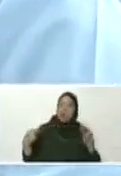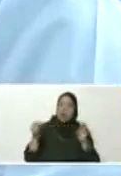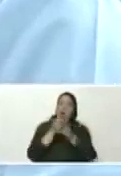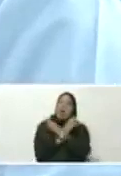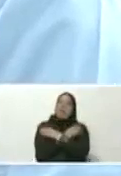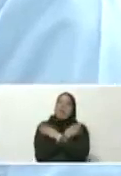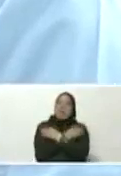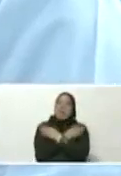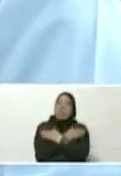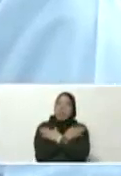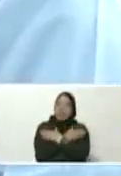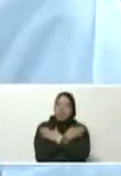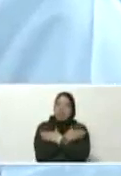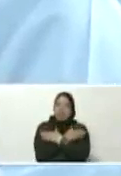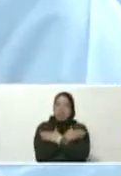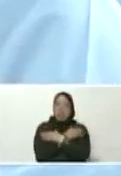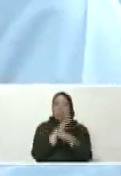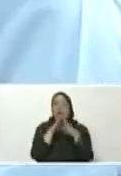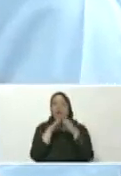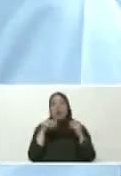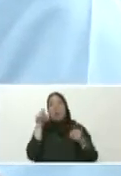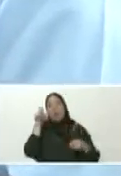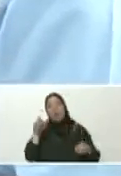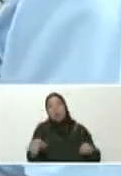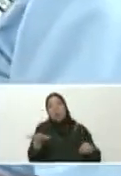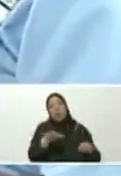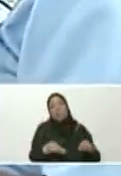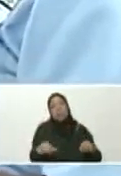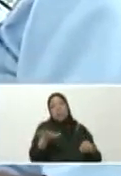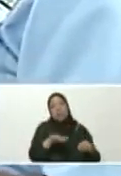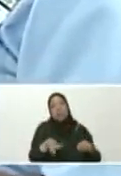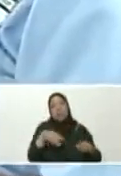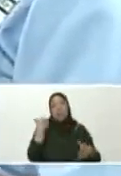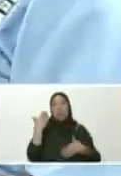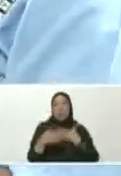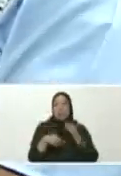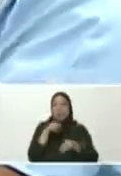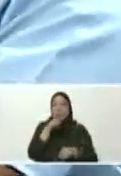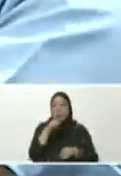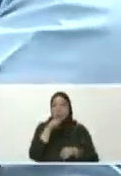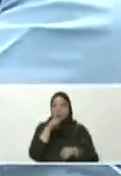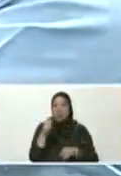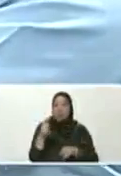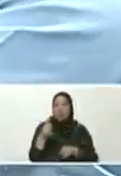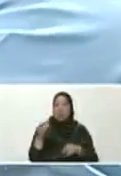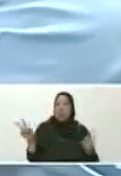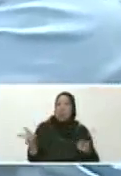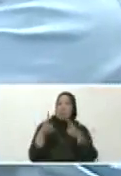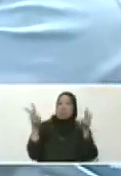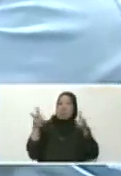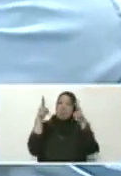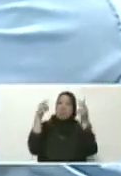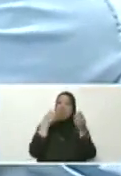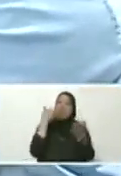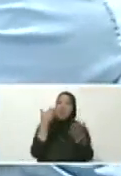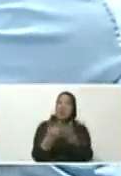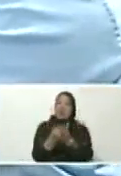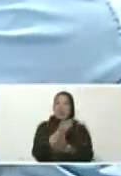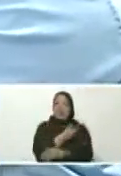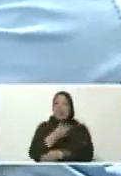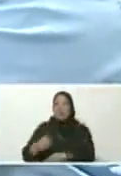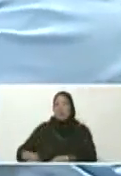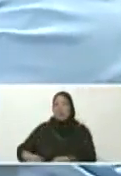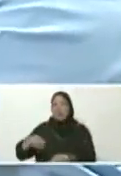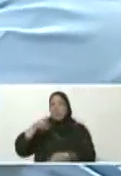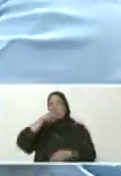a ti, transmítele a todo tu personal y seguimos en batalla y seguimos en victoria. Gracias, ciudadano presidente. Sus palabras se las